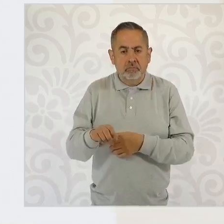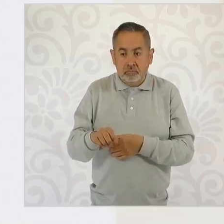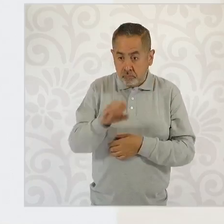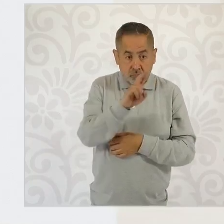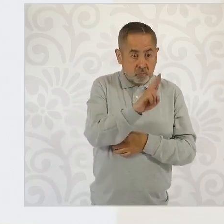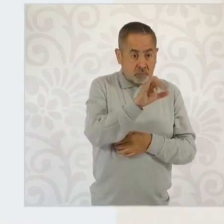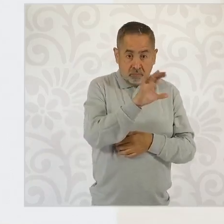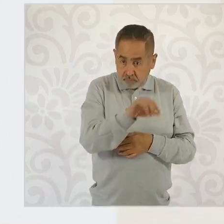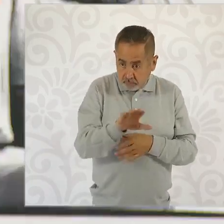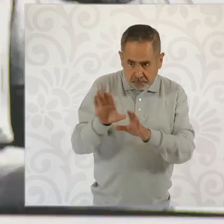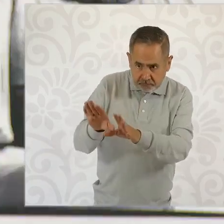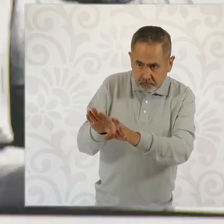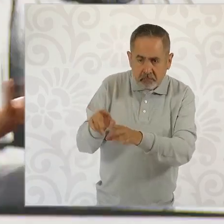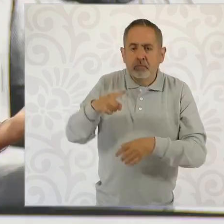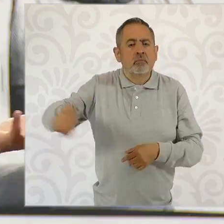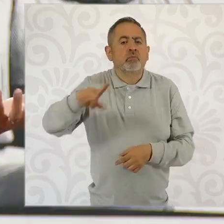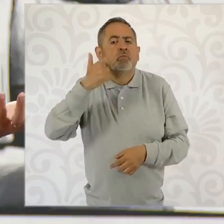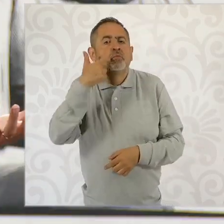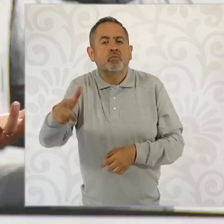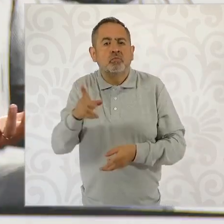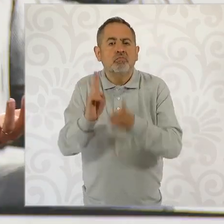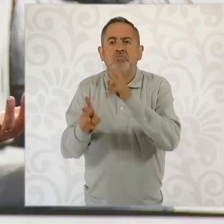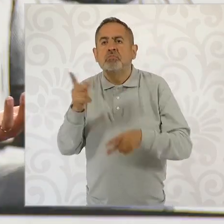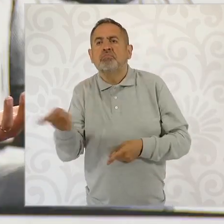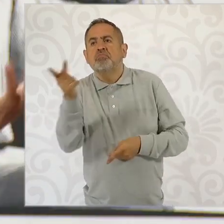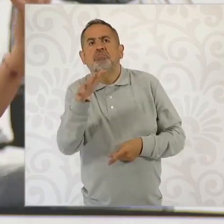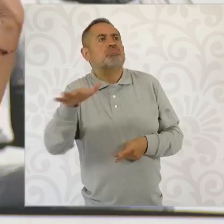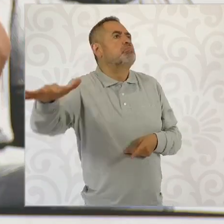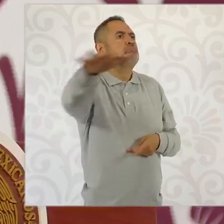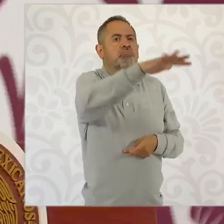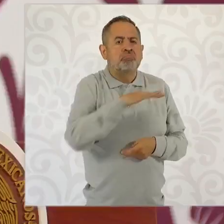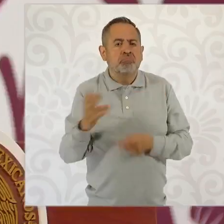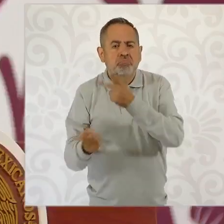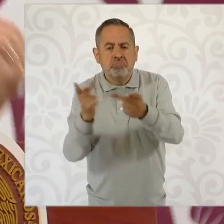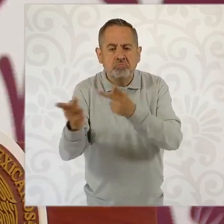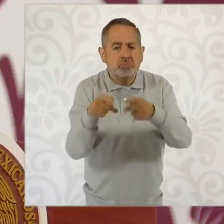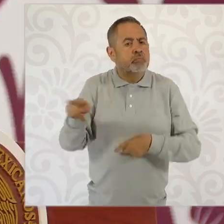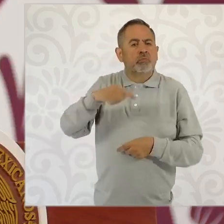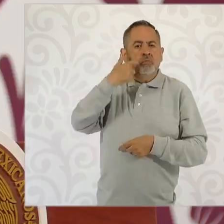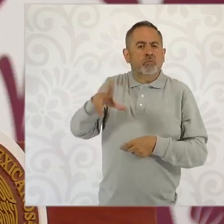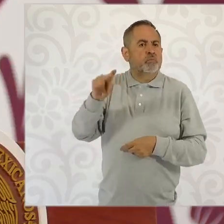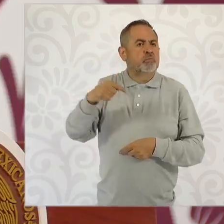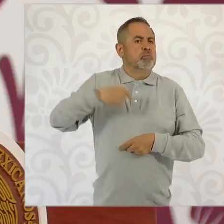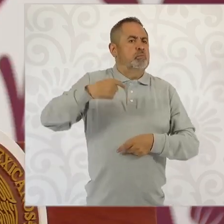escuelas. ¿Por qué no quieren ir a las escuelas a discutir? Que los propios maestros decidan